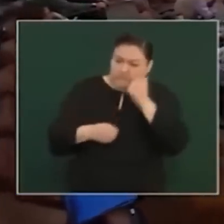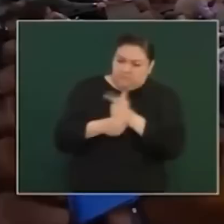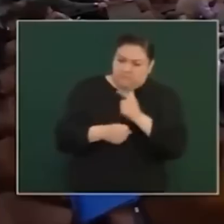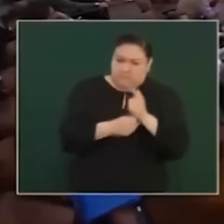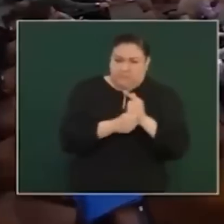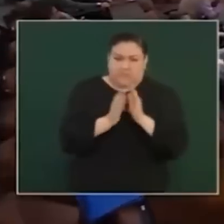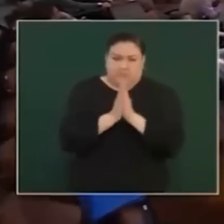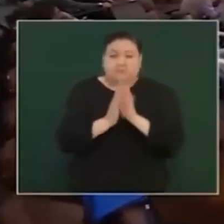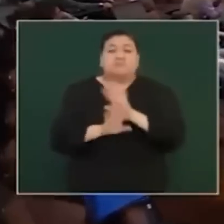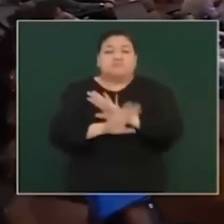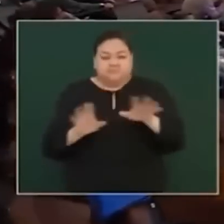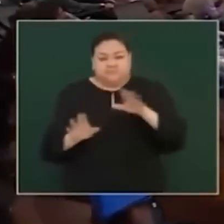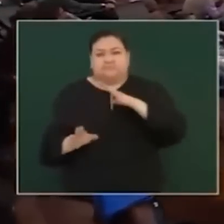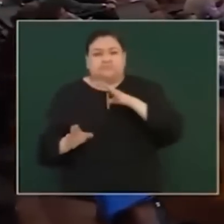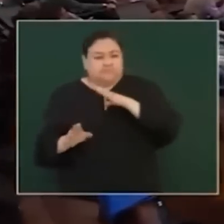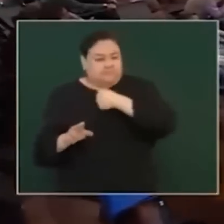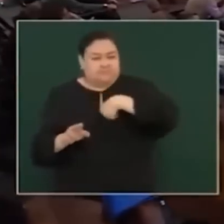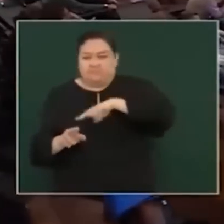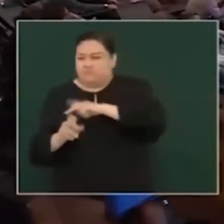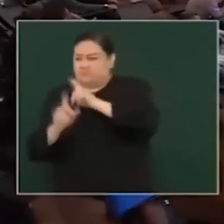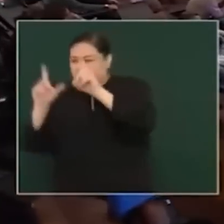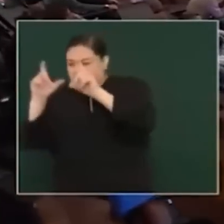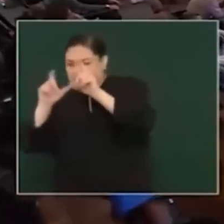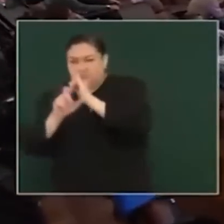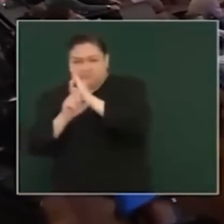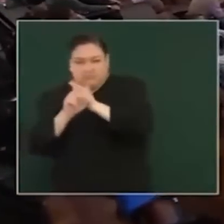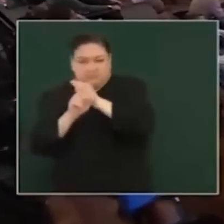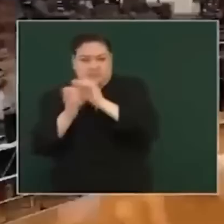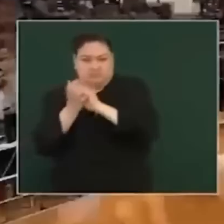Ya tenemos las pruebas.